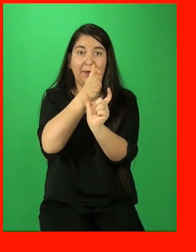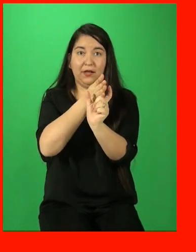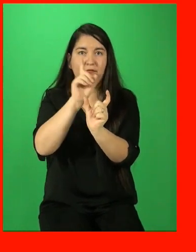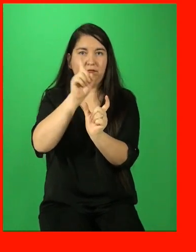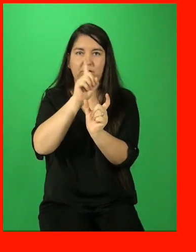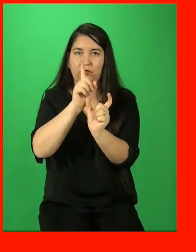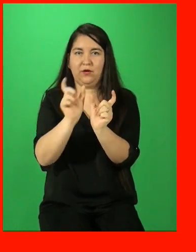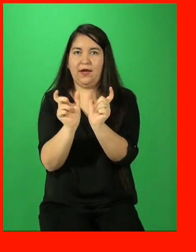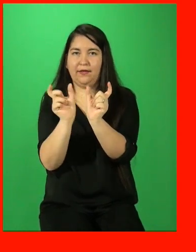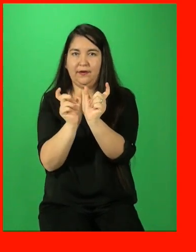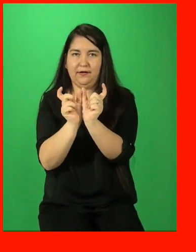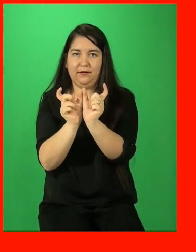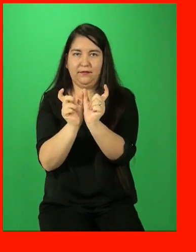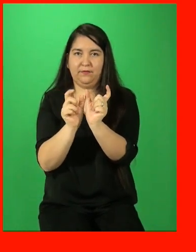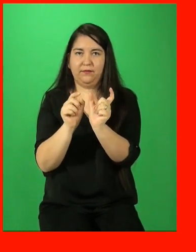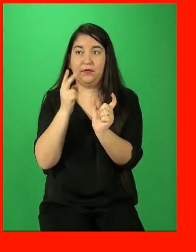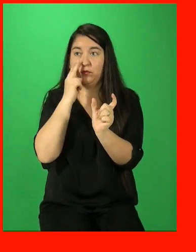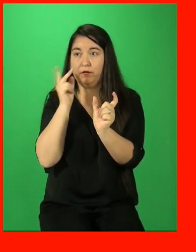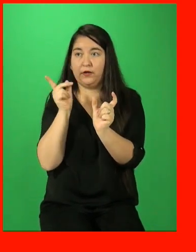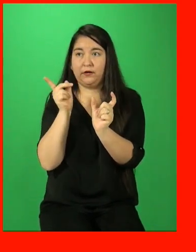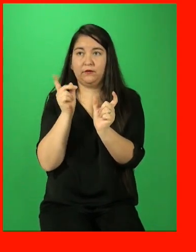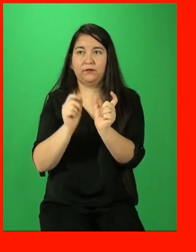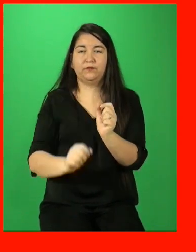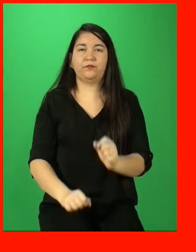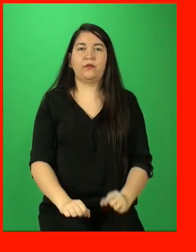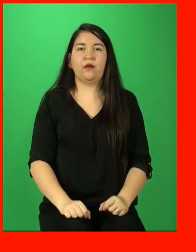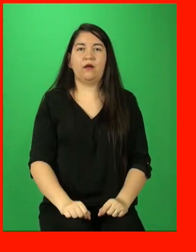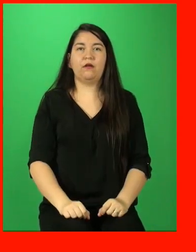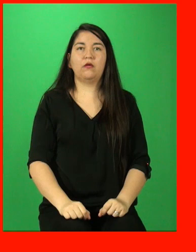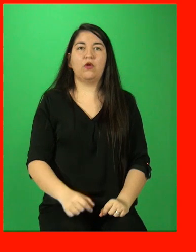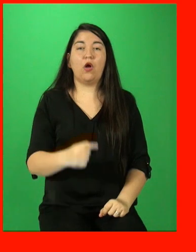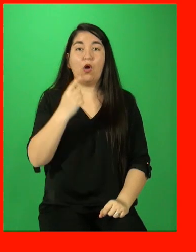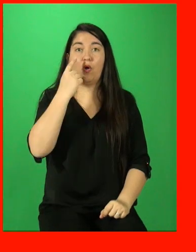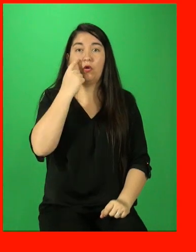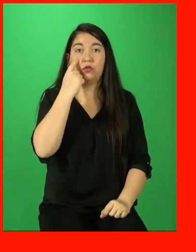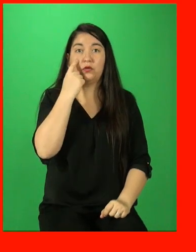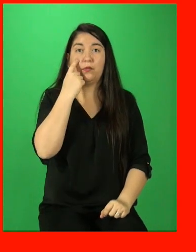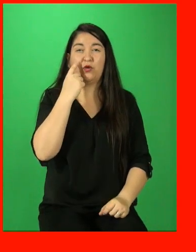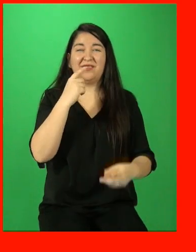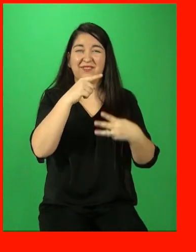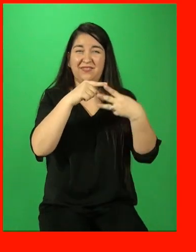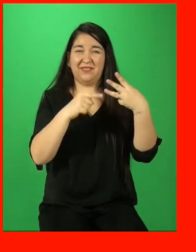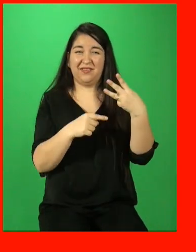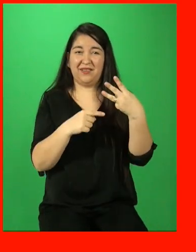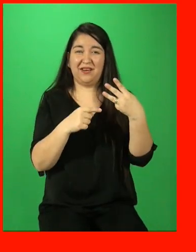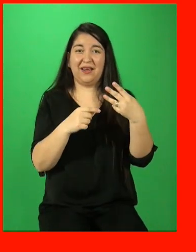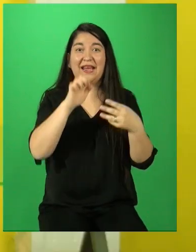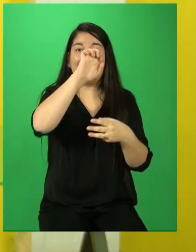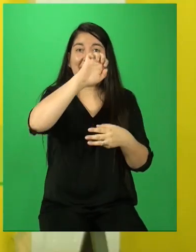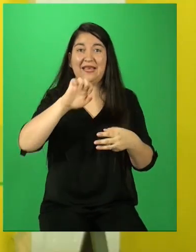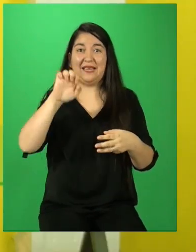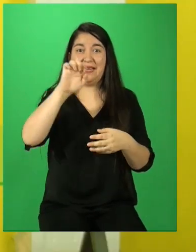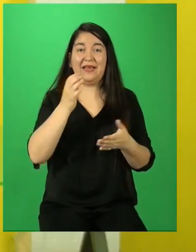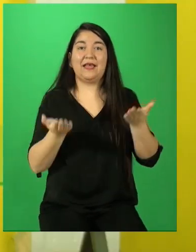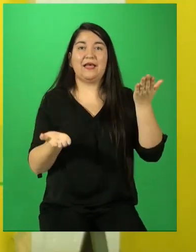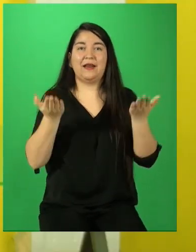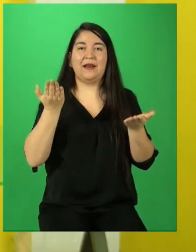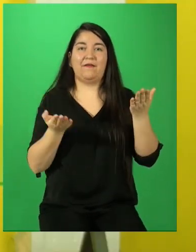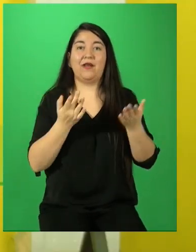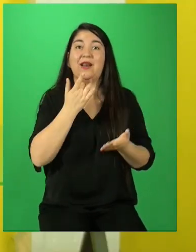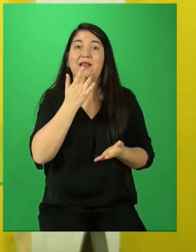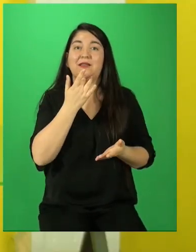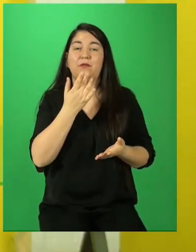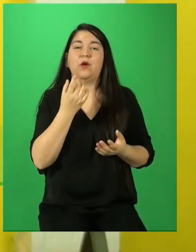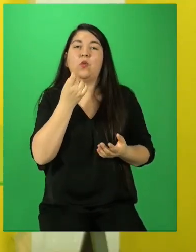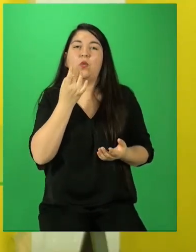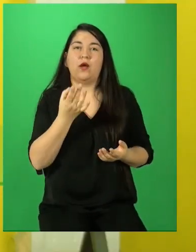siempre delante. Conocemos aproximadamente 3 formas de equilibrar una ecuación química. Las más simples